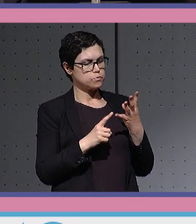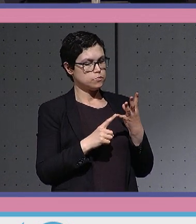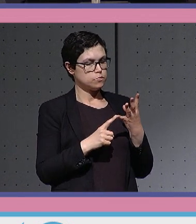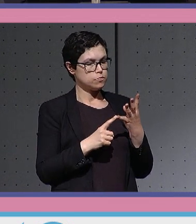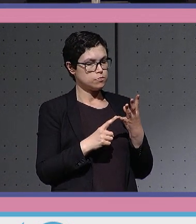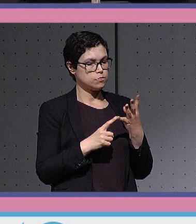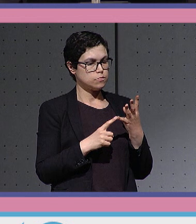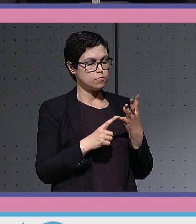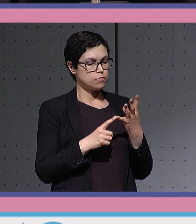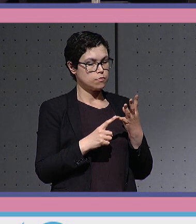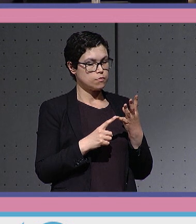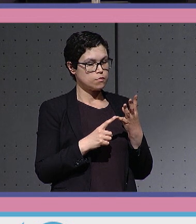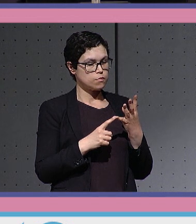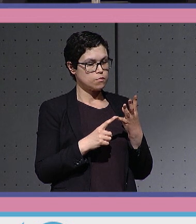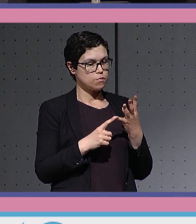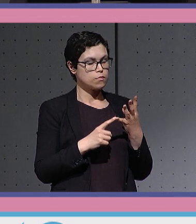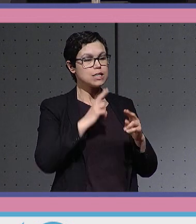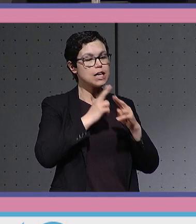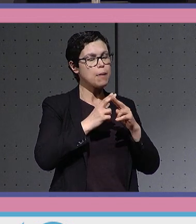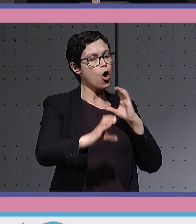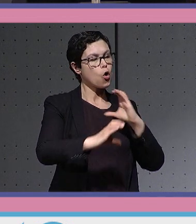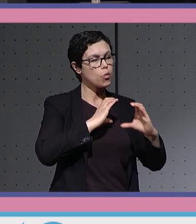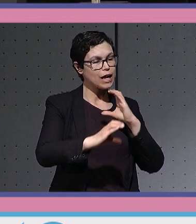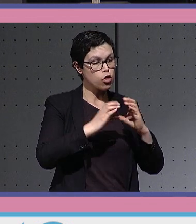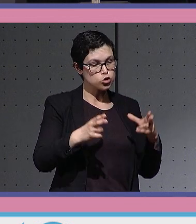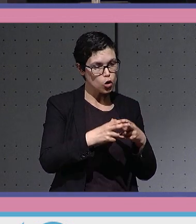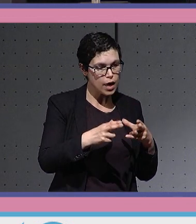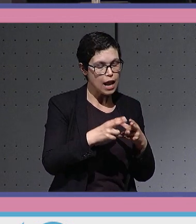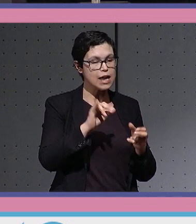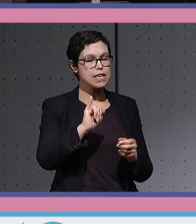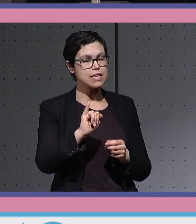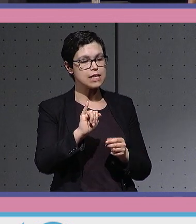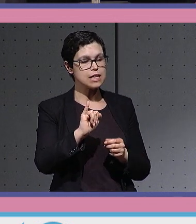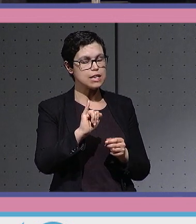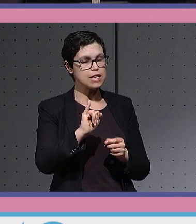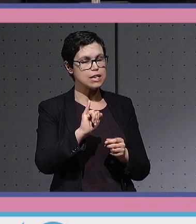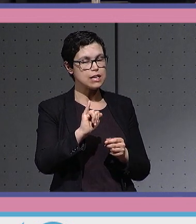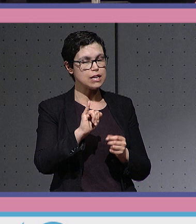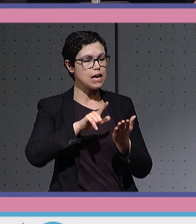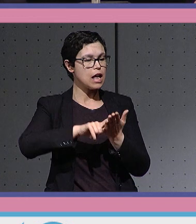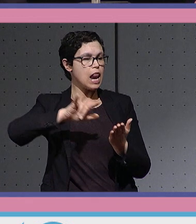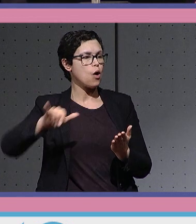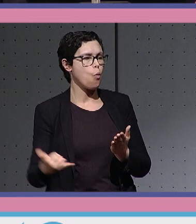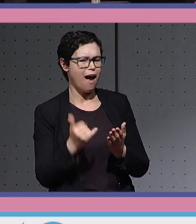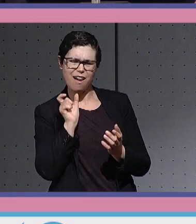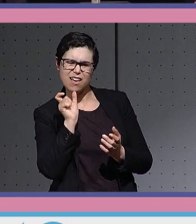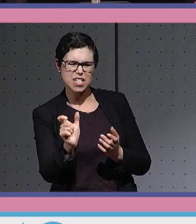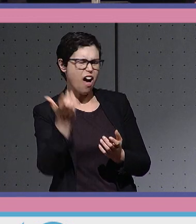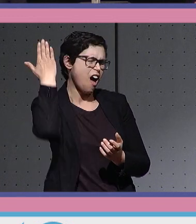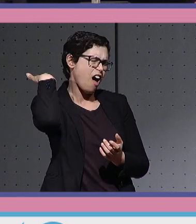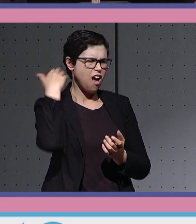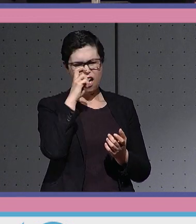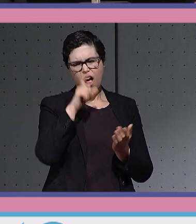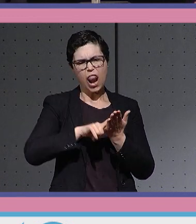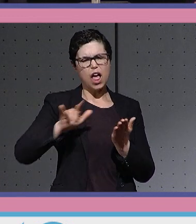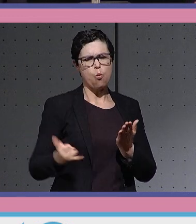se han unificado en la categoría de comunicación social y no en la de también lenguaje como antes estaba presente, ¿no?